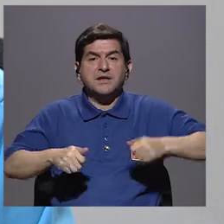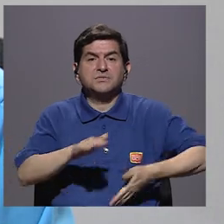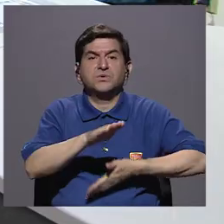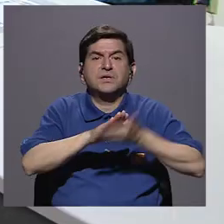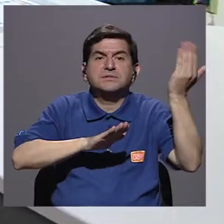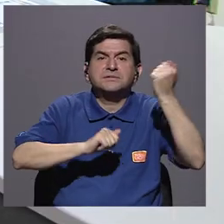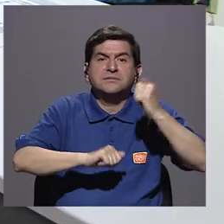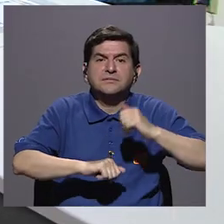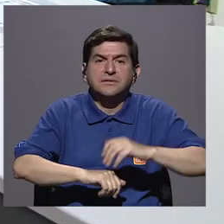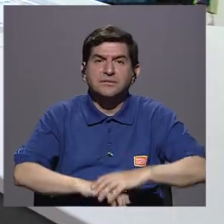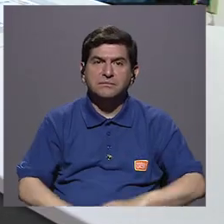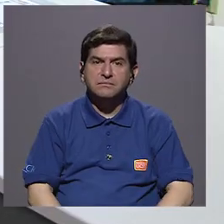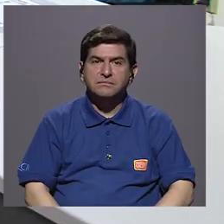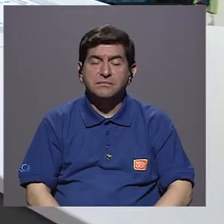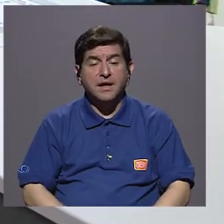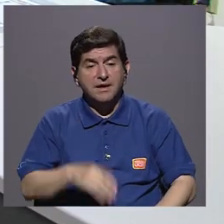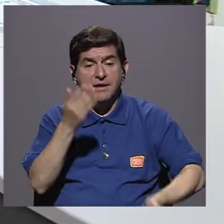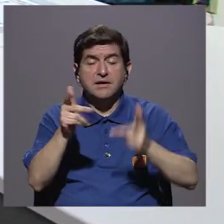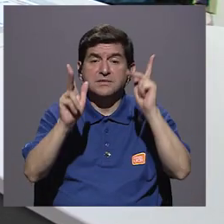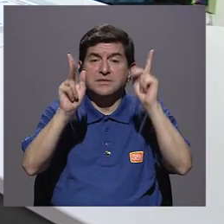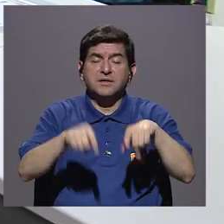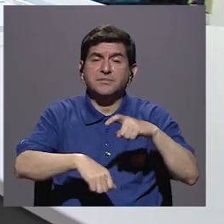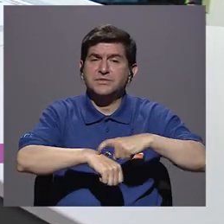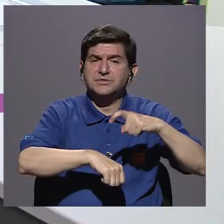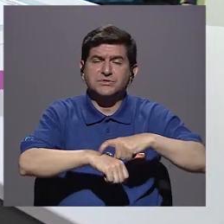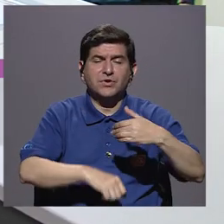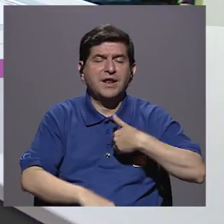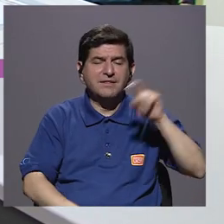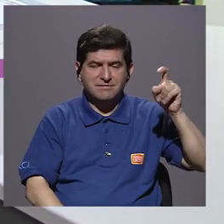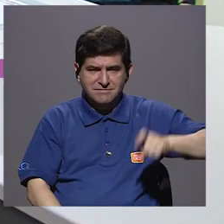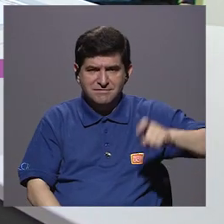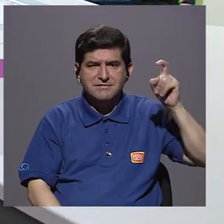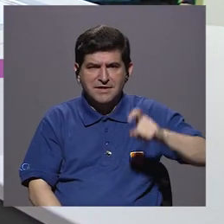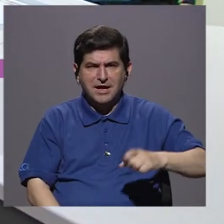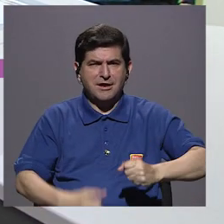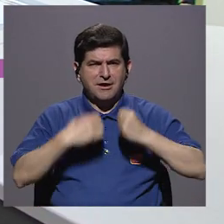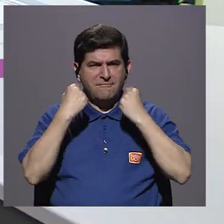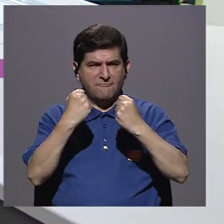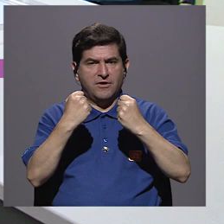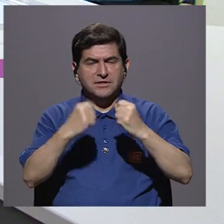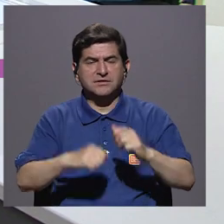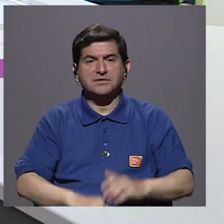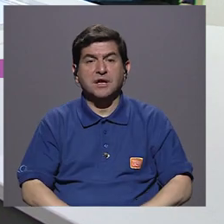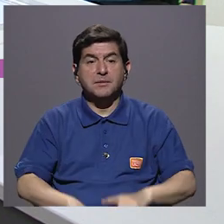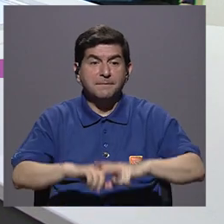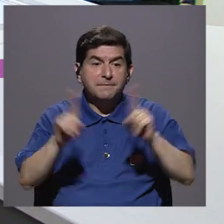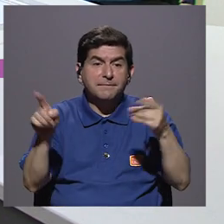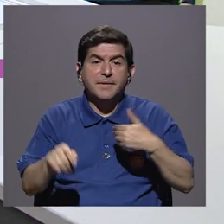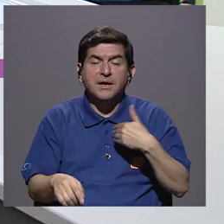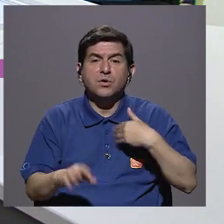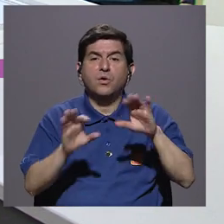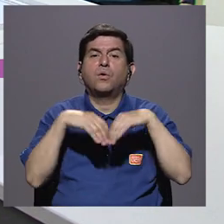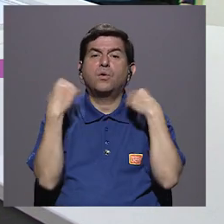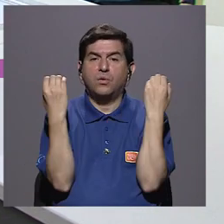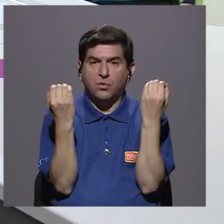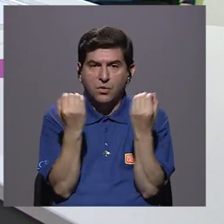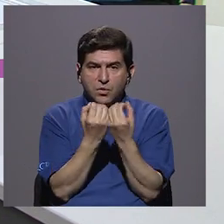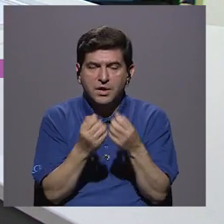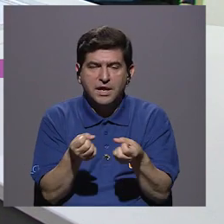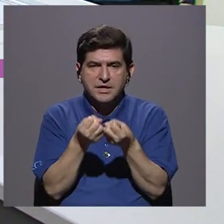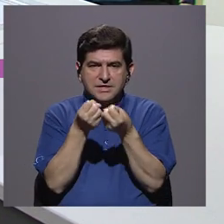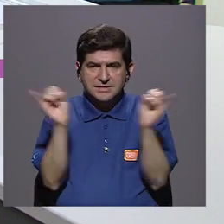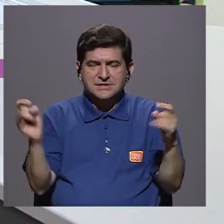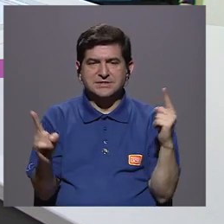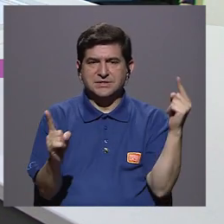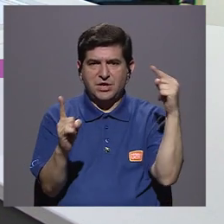llevan las sillas de ruedas, y entonces puede hacer que esa persona en ese momento tenga una necesidad fuerte de una silla de ruedas, pero bueno, tenemos organizaciones sin fines